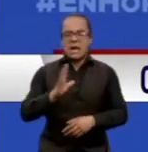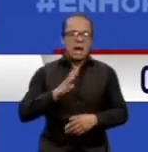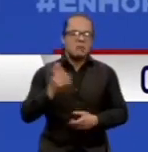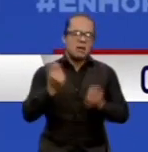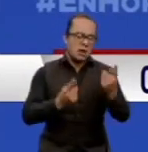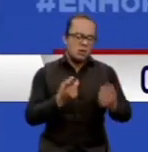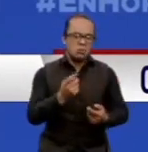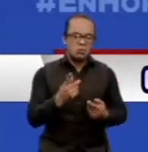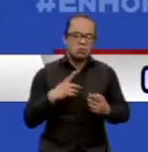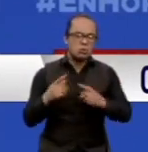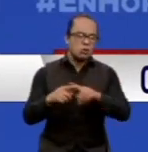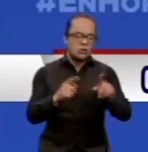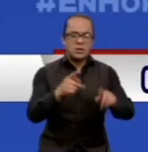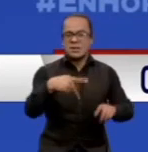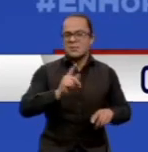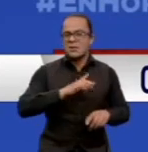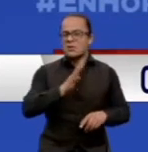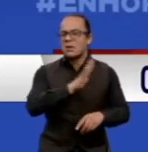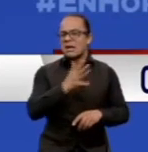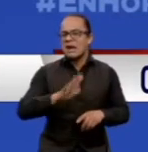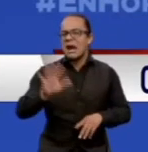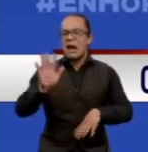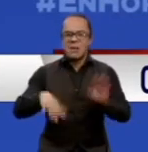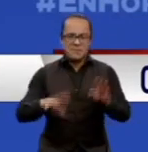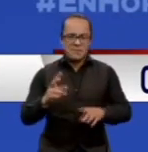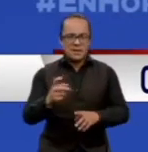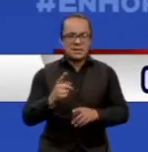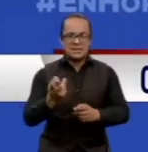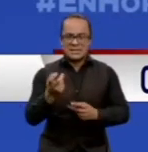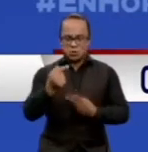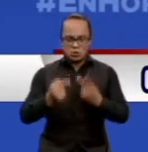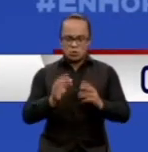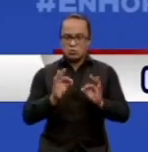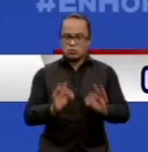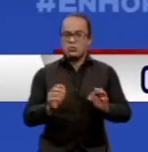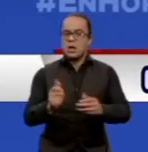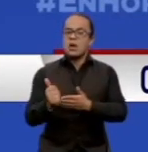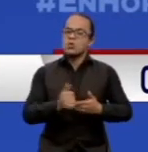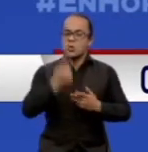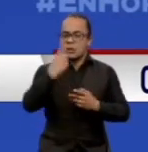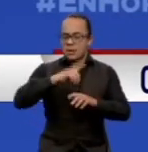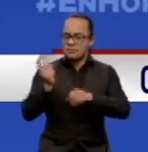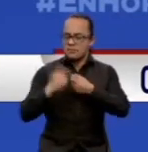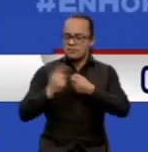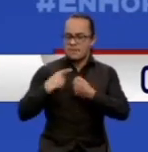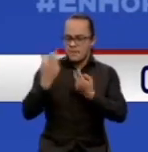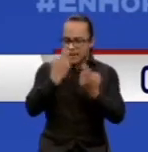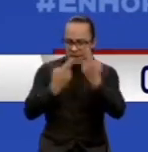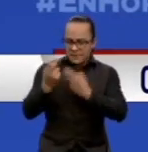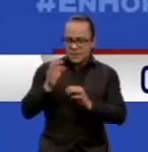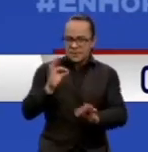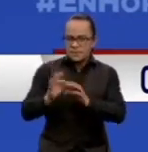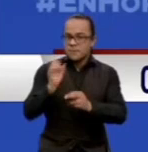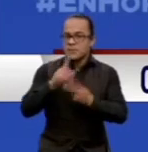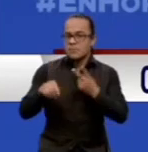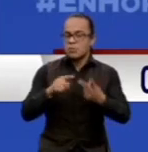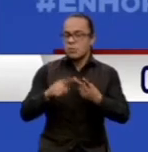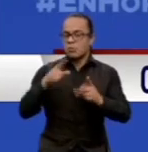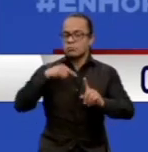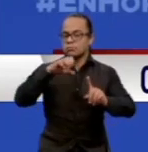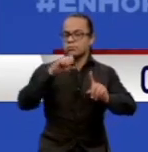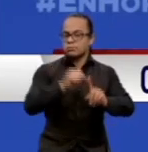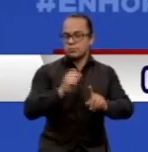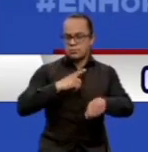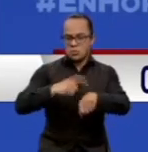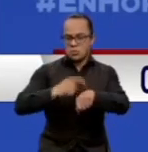excepciones, pero en la generalidad, estas dos estrategias, reclutar por habilidades y administrar por objetivos, no por horario,